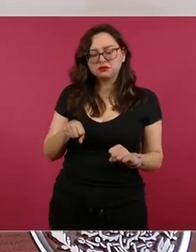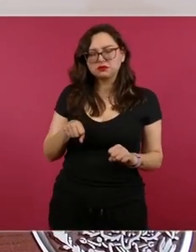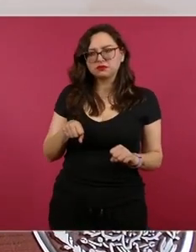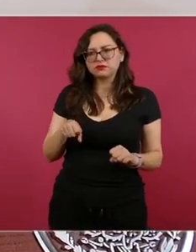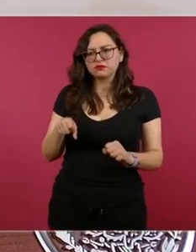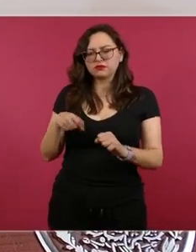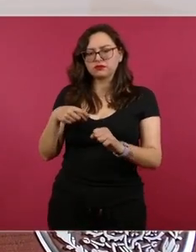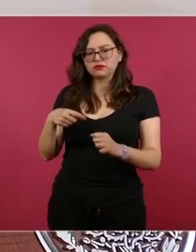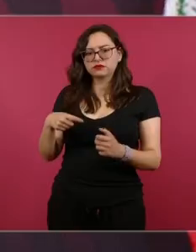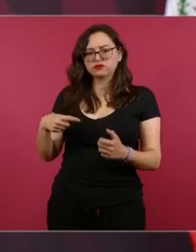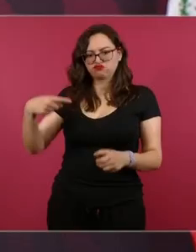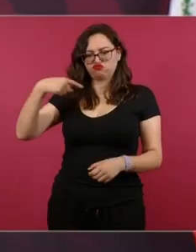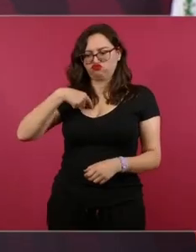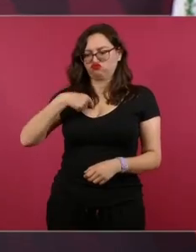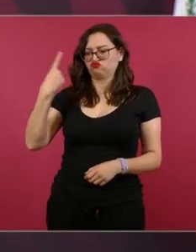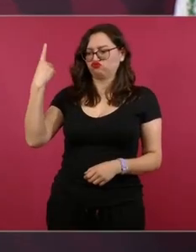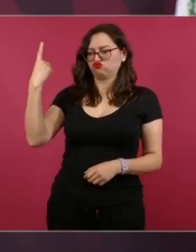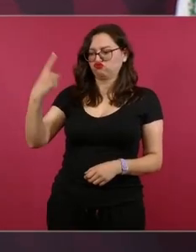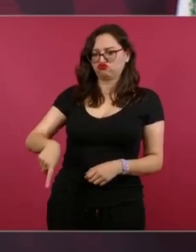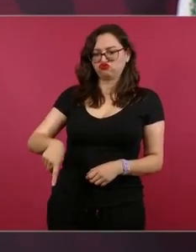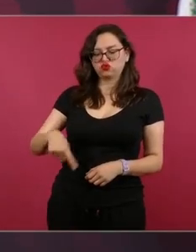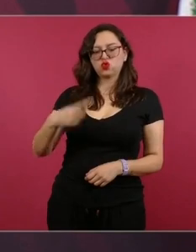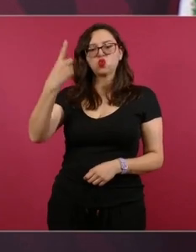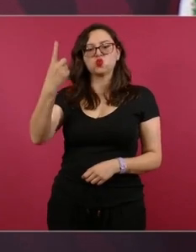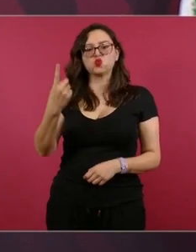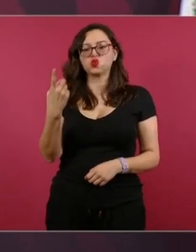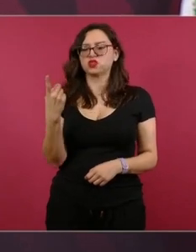Dado en Palacio Nacional el